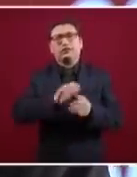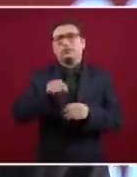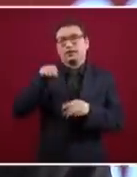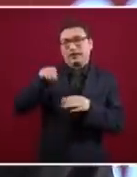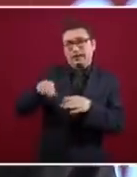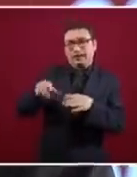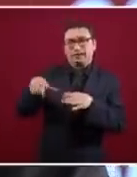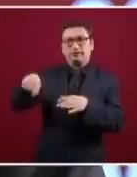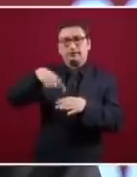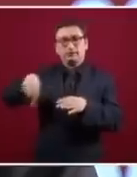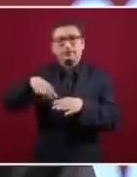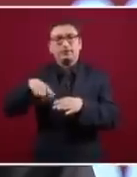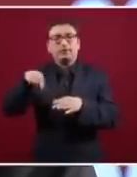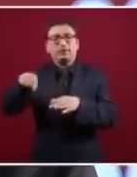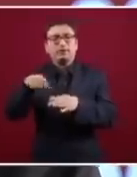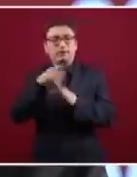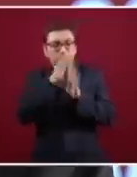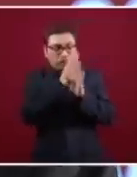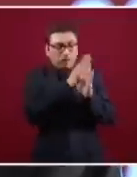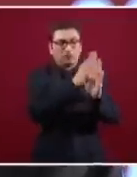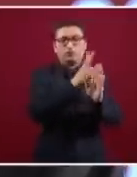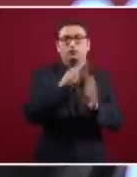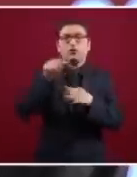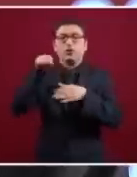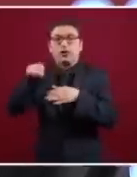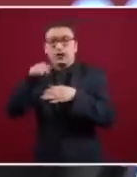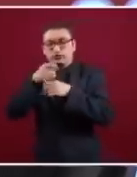inteligencia que no de espionaje